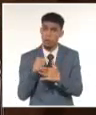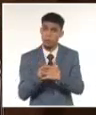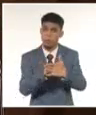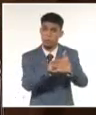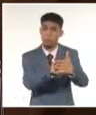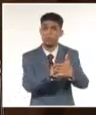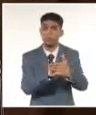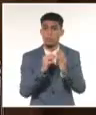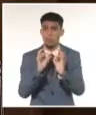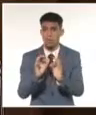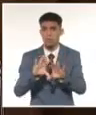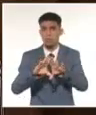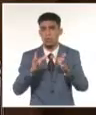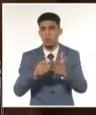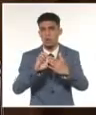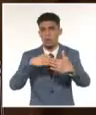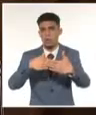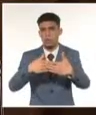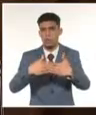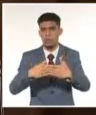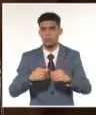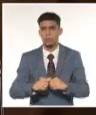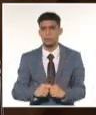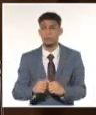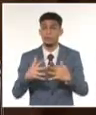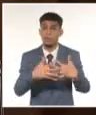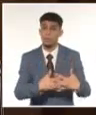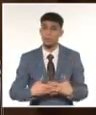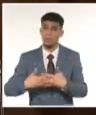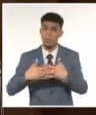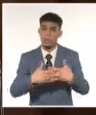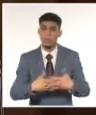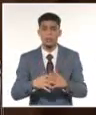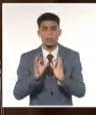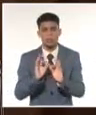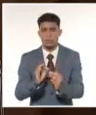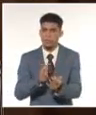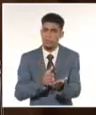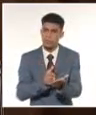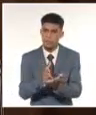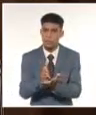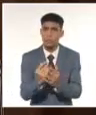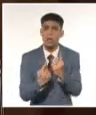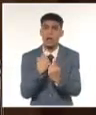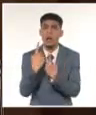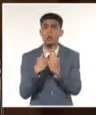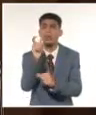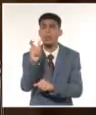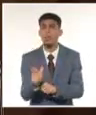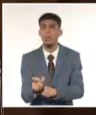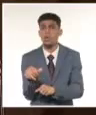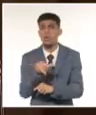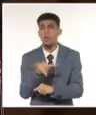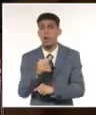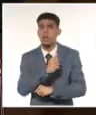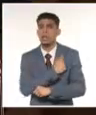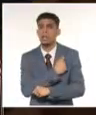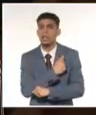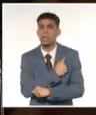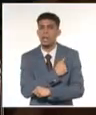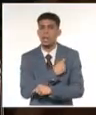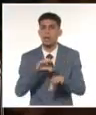actividad empresarial? El enemigo, con toda intención, y algunas personas por igual motivo o por